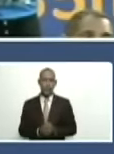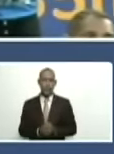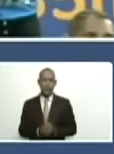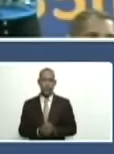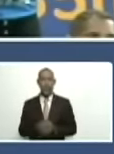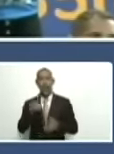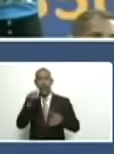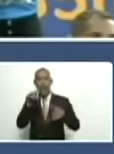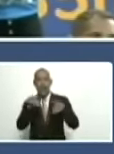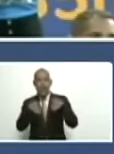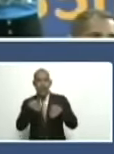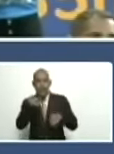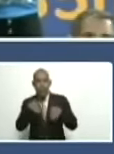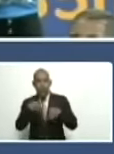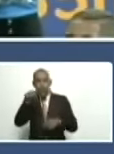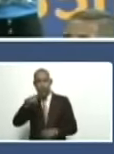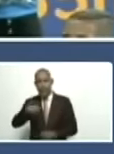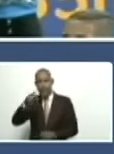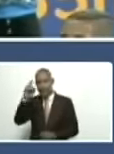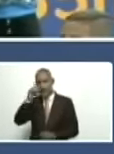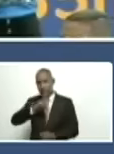las elecciones este año,